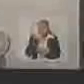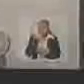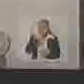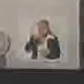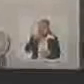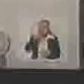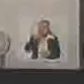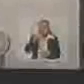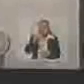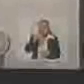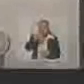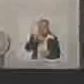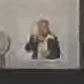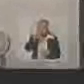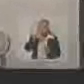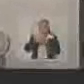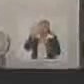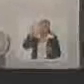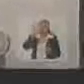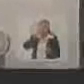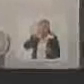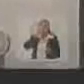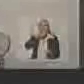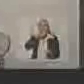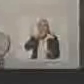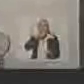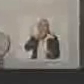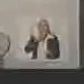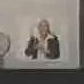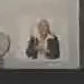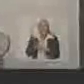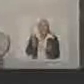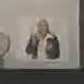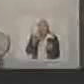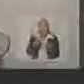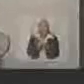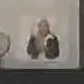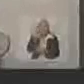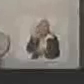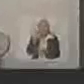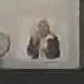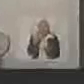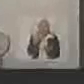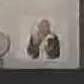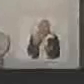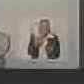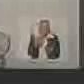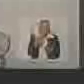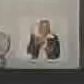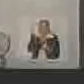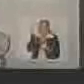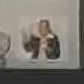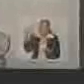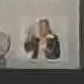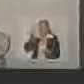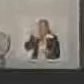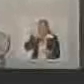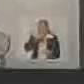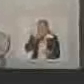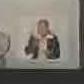qué estado se encuentran los camiones de basura. No hay un solo camión nuevo comprado en esta administración. De ahí